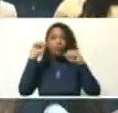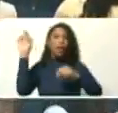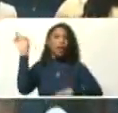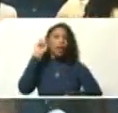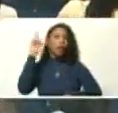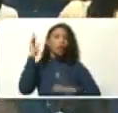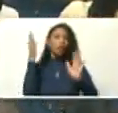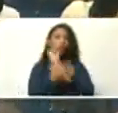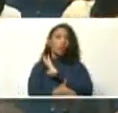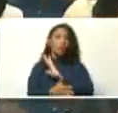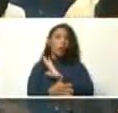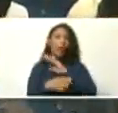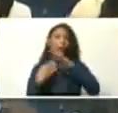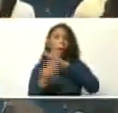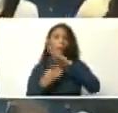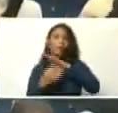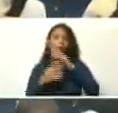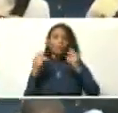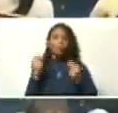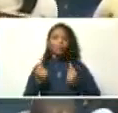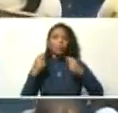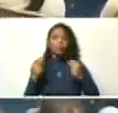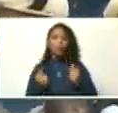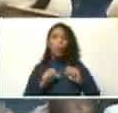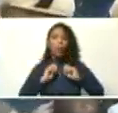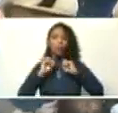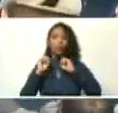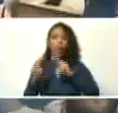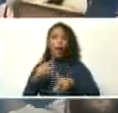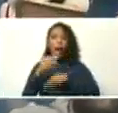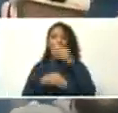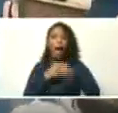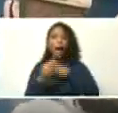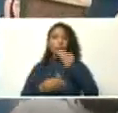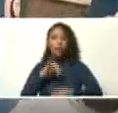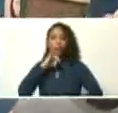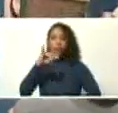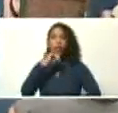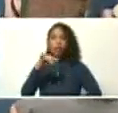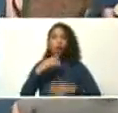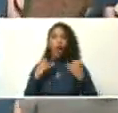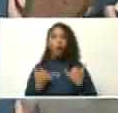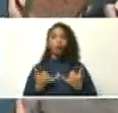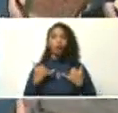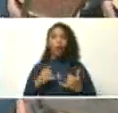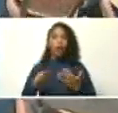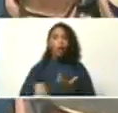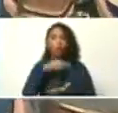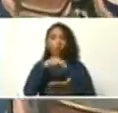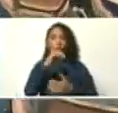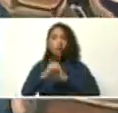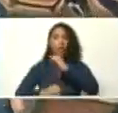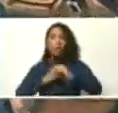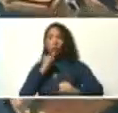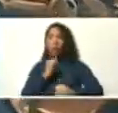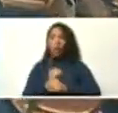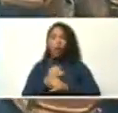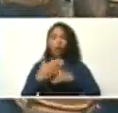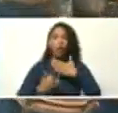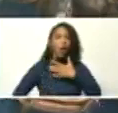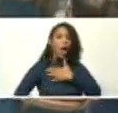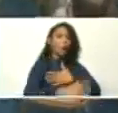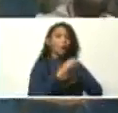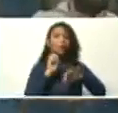sobre la base de la información veraz y oportuna que abarque el acontecer noticioso y la actualidad nacional e internacional a lo largo de